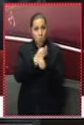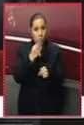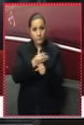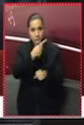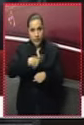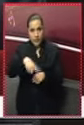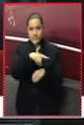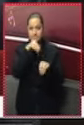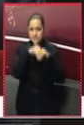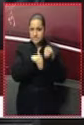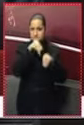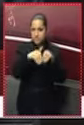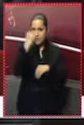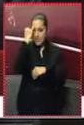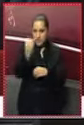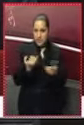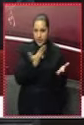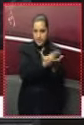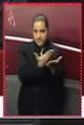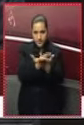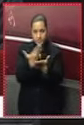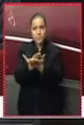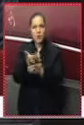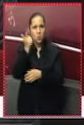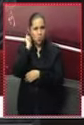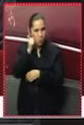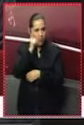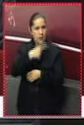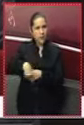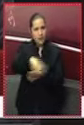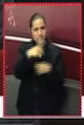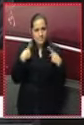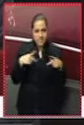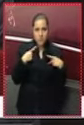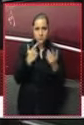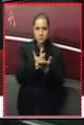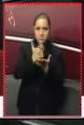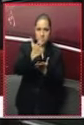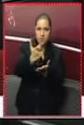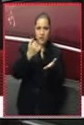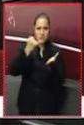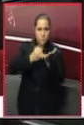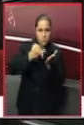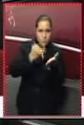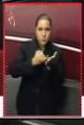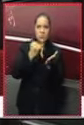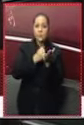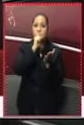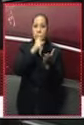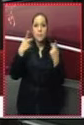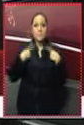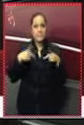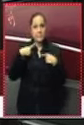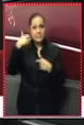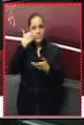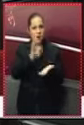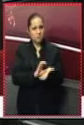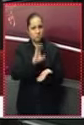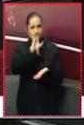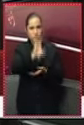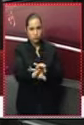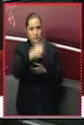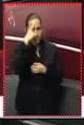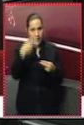recuperar la confianza tanto en los contribuyentes como en los inversionistas para que con la estabilidad del